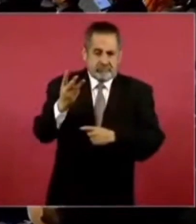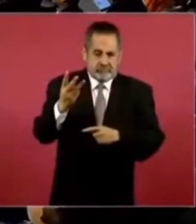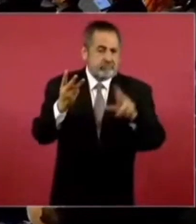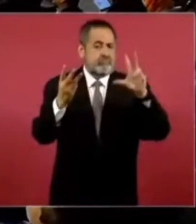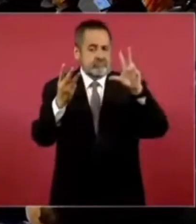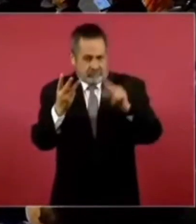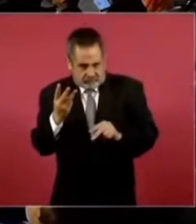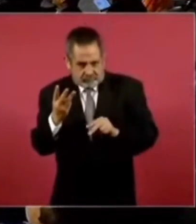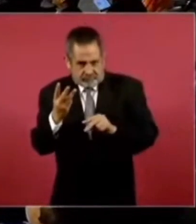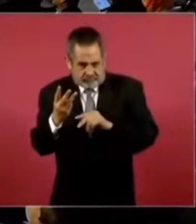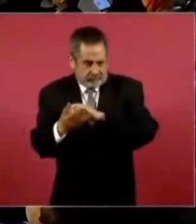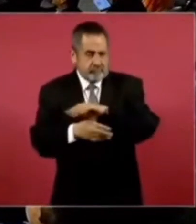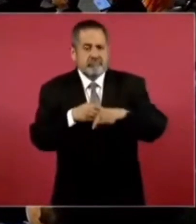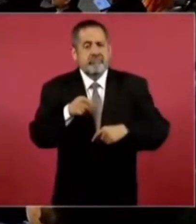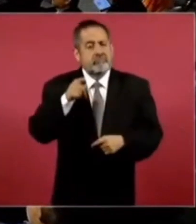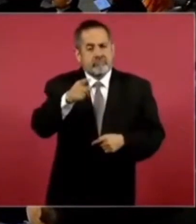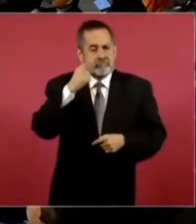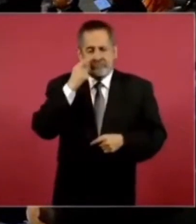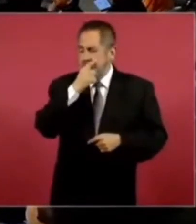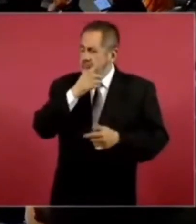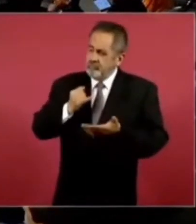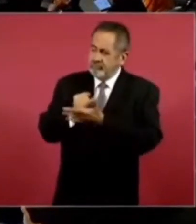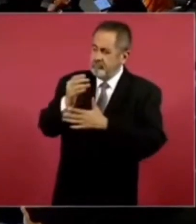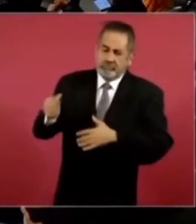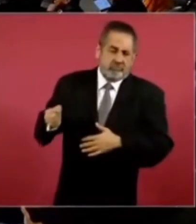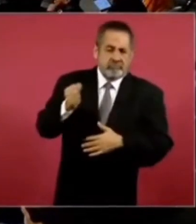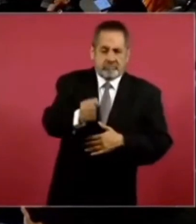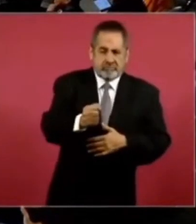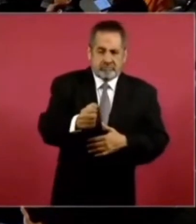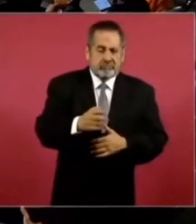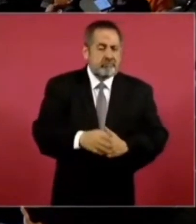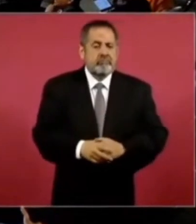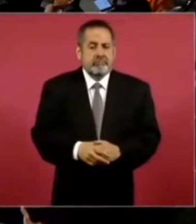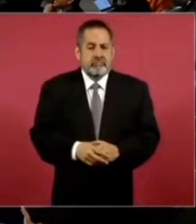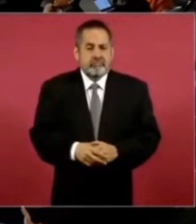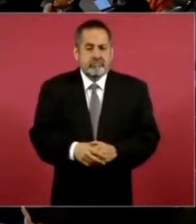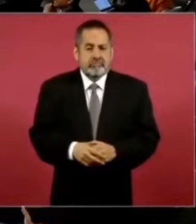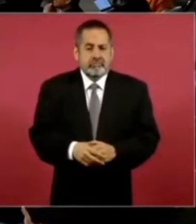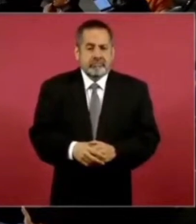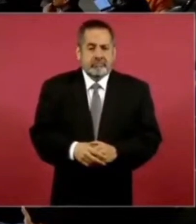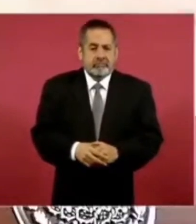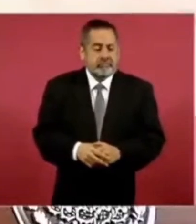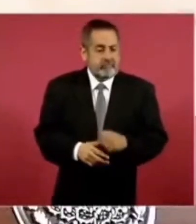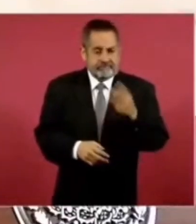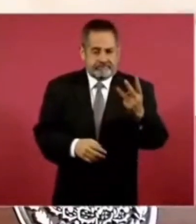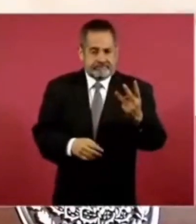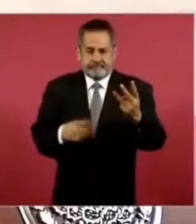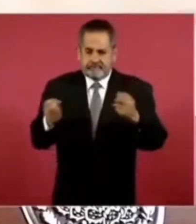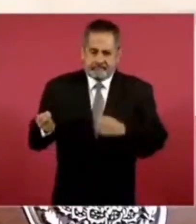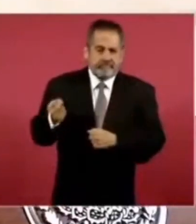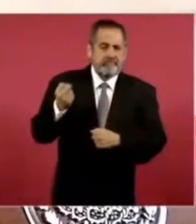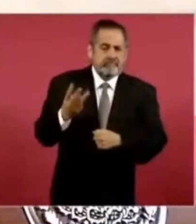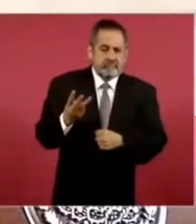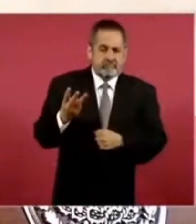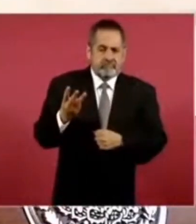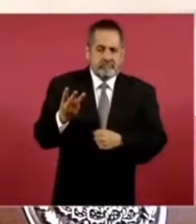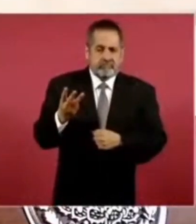decisión que usted puede tomar o definitivamente que no se puede si no va la terna tiene que ser